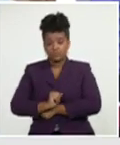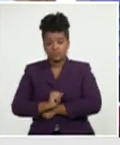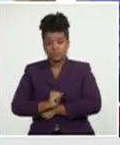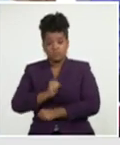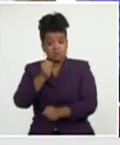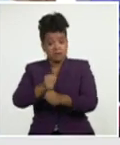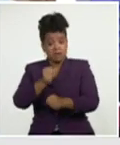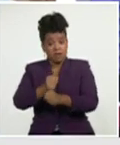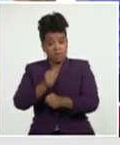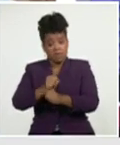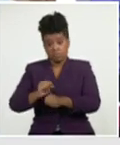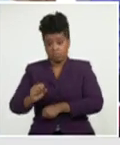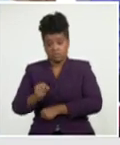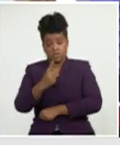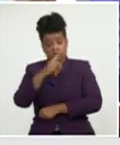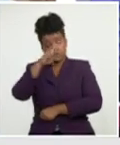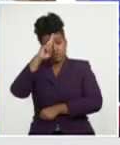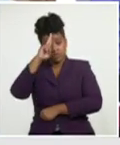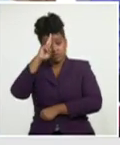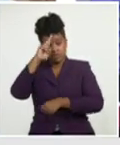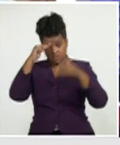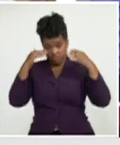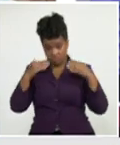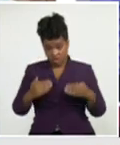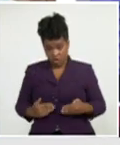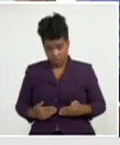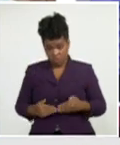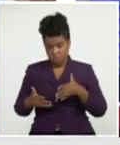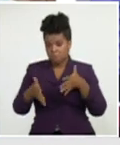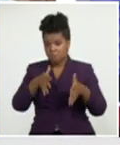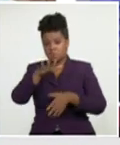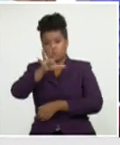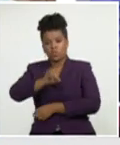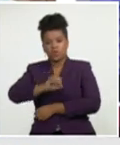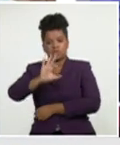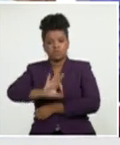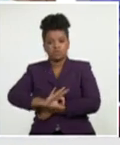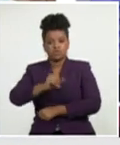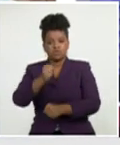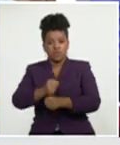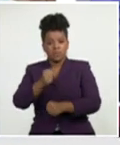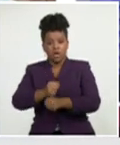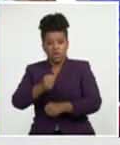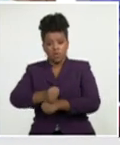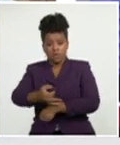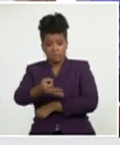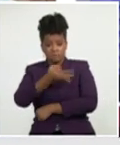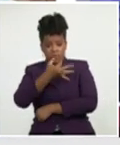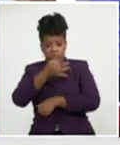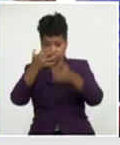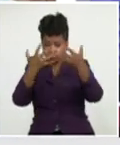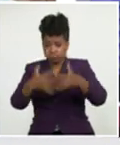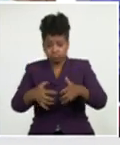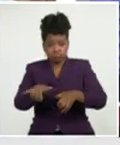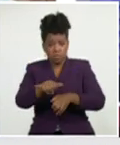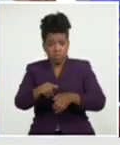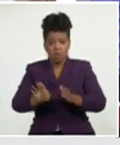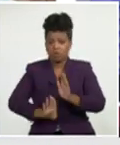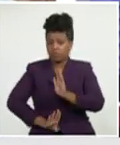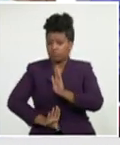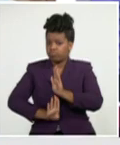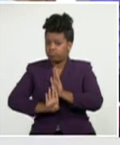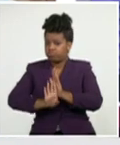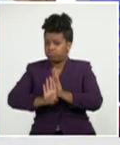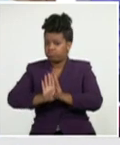salud de la capital y aproximadamente el 50% de los trabajadores de BioCuba Pharma, también marcha muy bien, ya terminó la primera